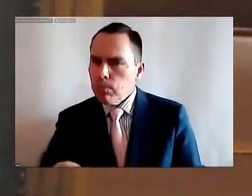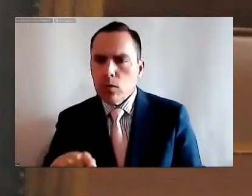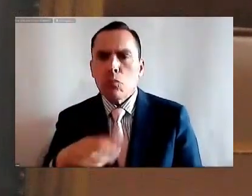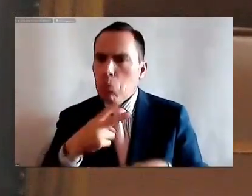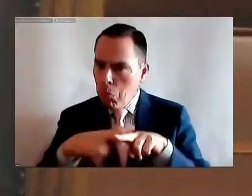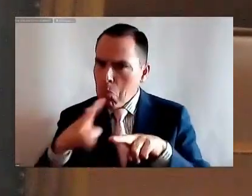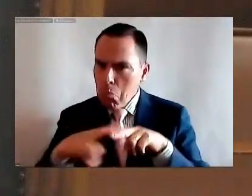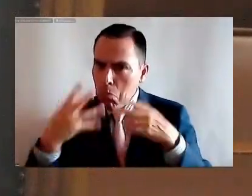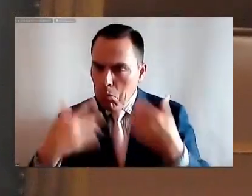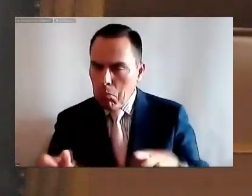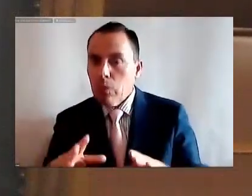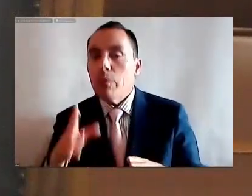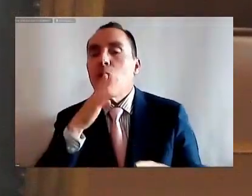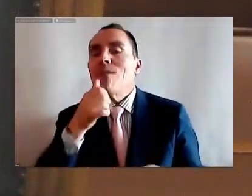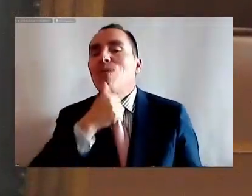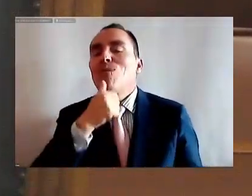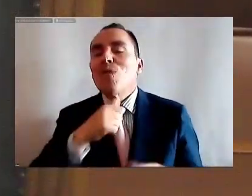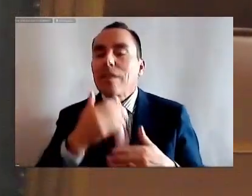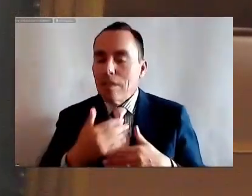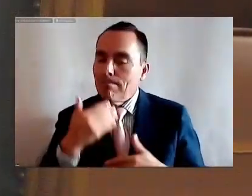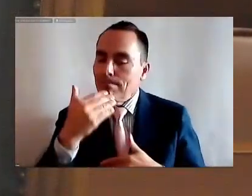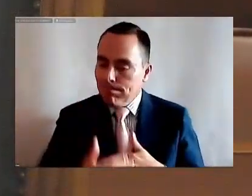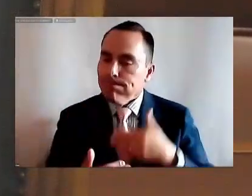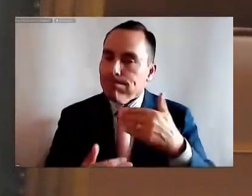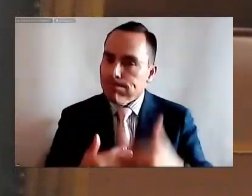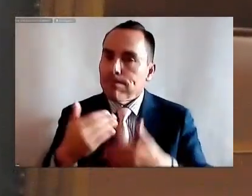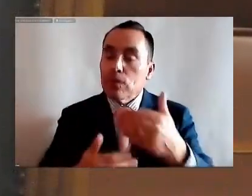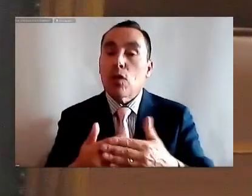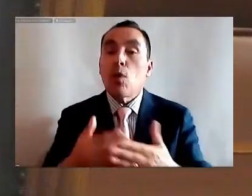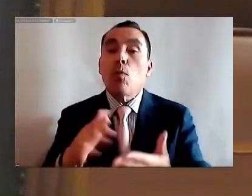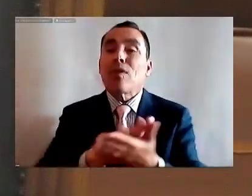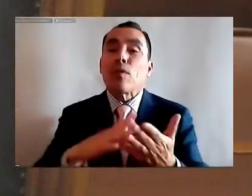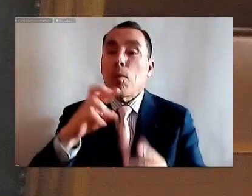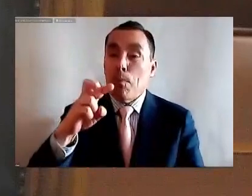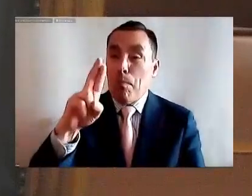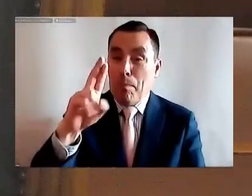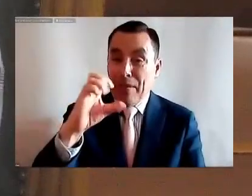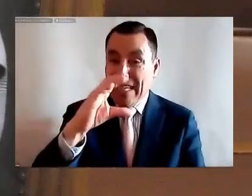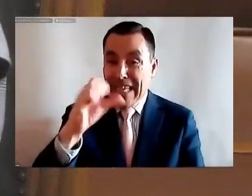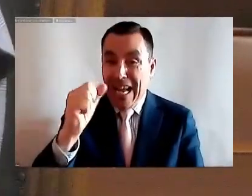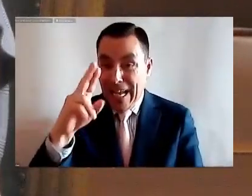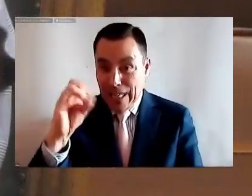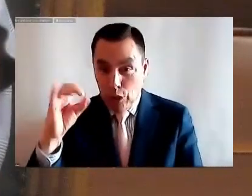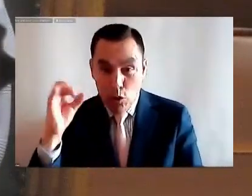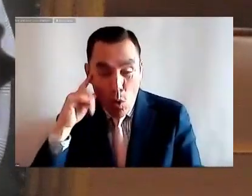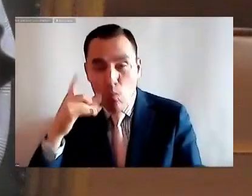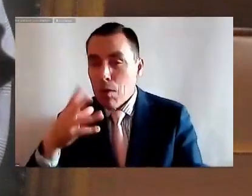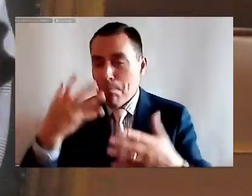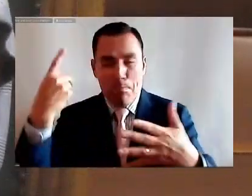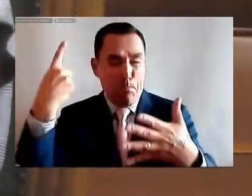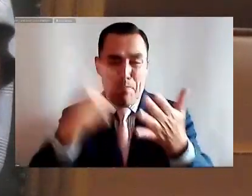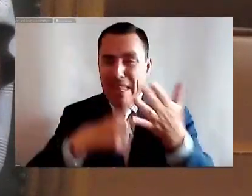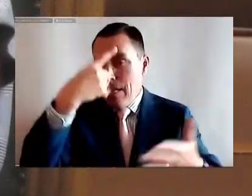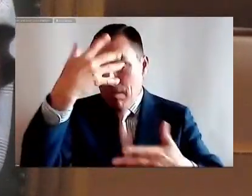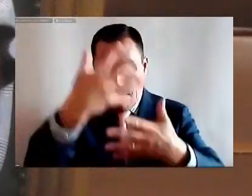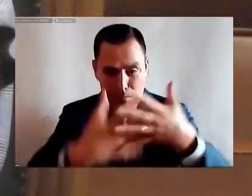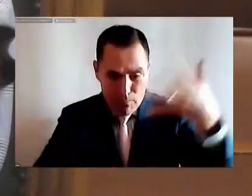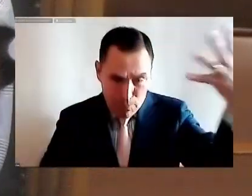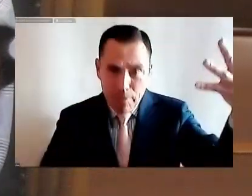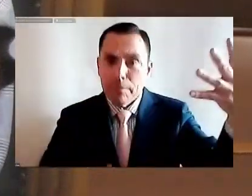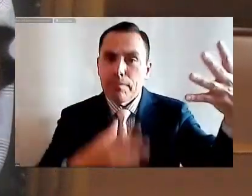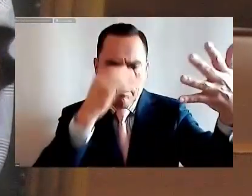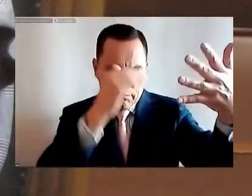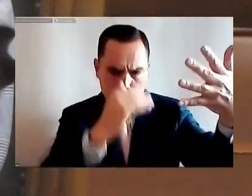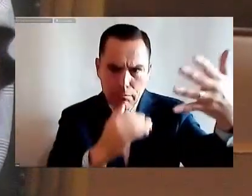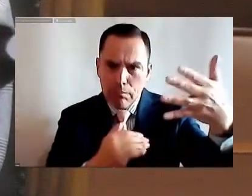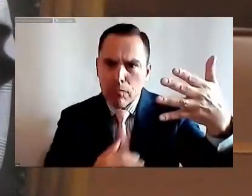como el paso adicional. Y por ejemplo, yo lo veo en precario. En el precario ustedes habrán analizado miles de precarios que todos lo conocemos y nunca hemos